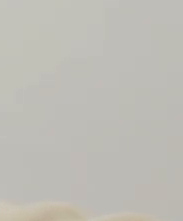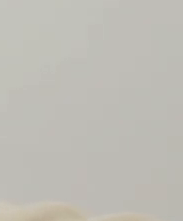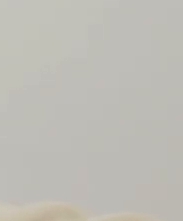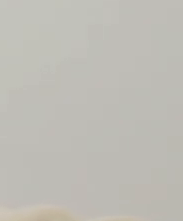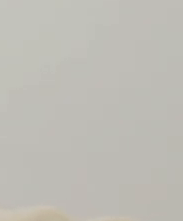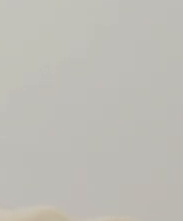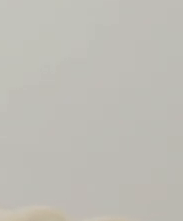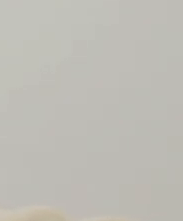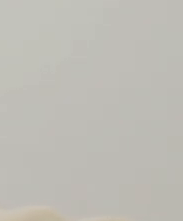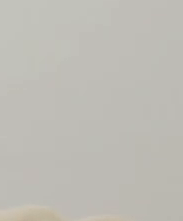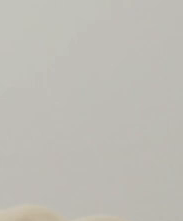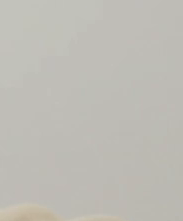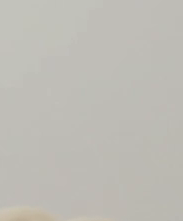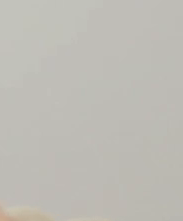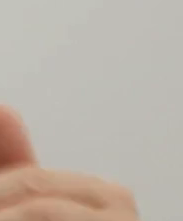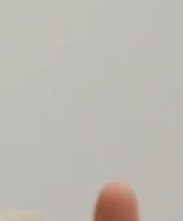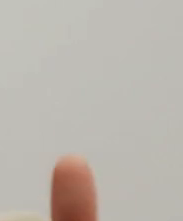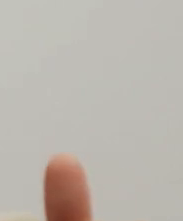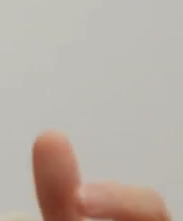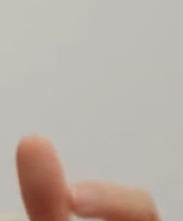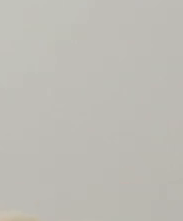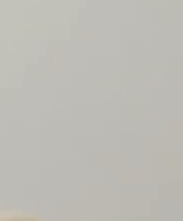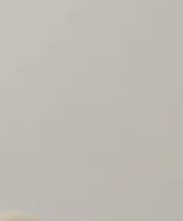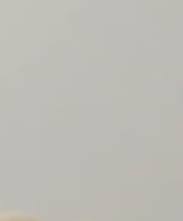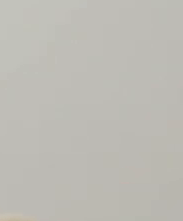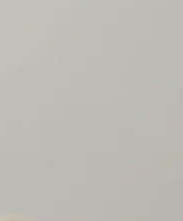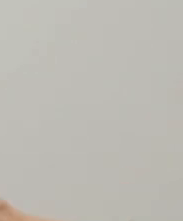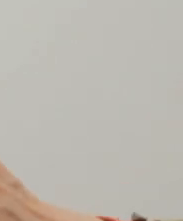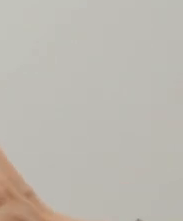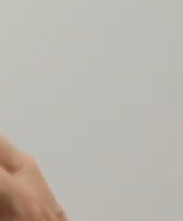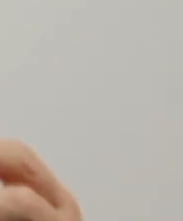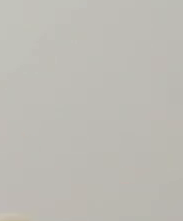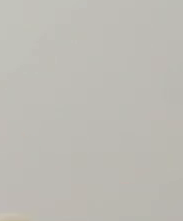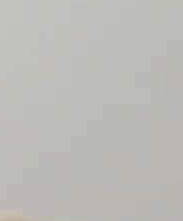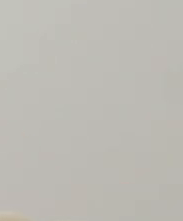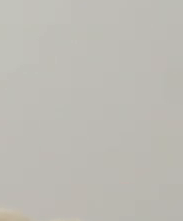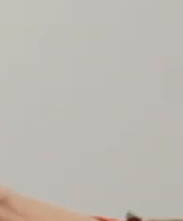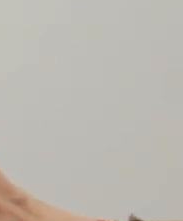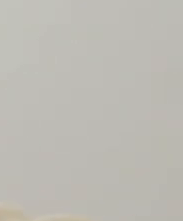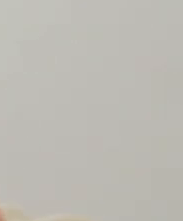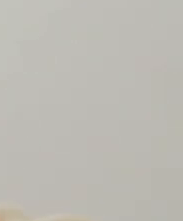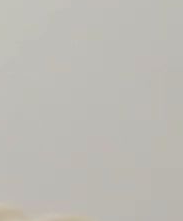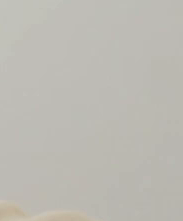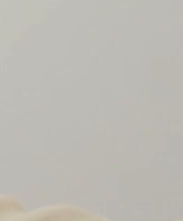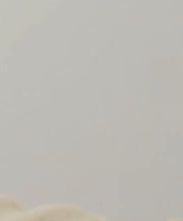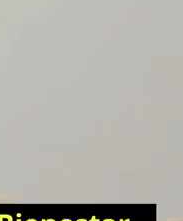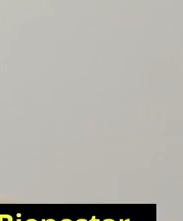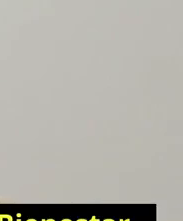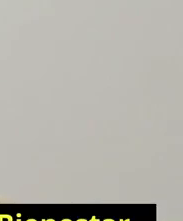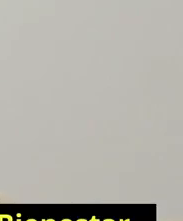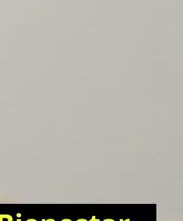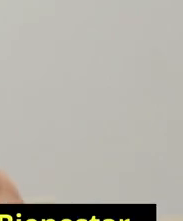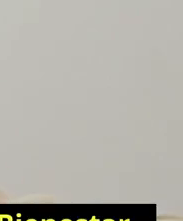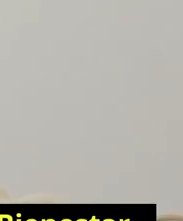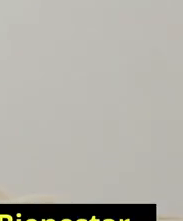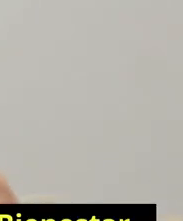mínimo vital que nos garantice a todos que vamos a poder convivir y vivir fruto de